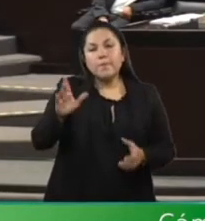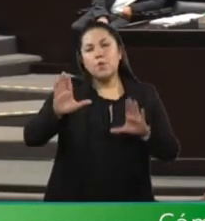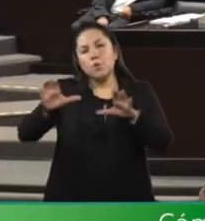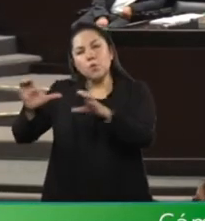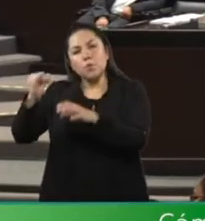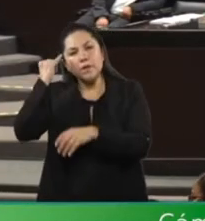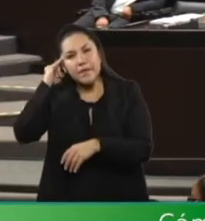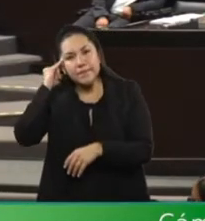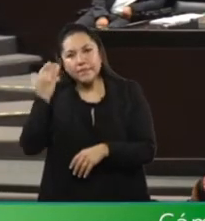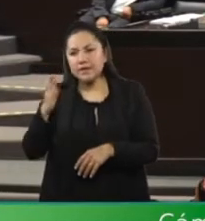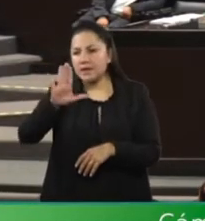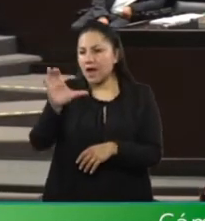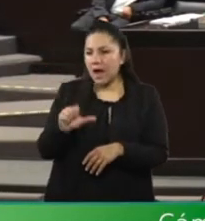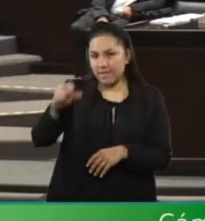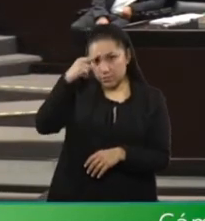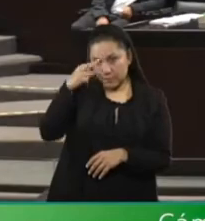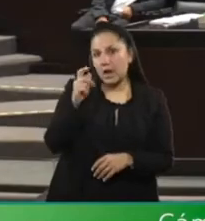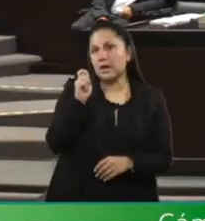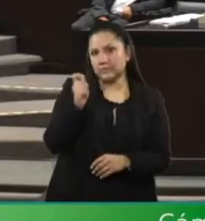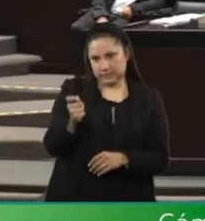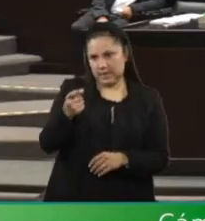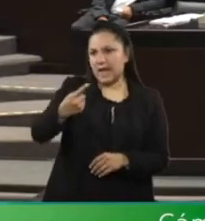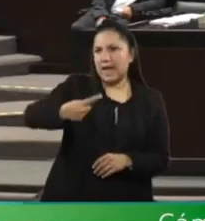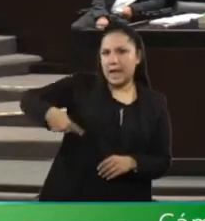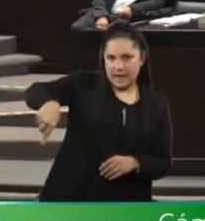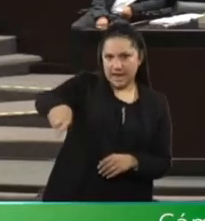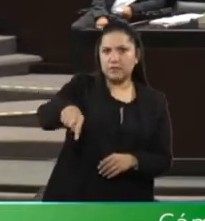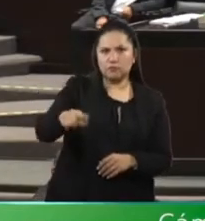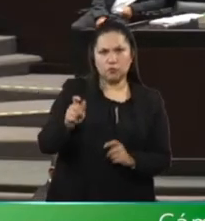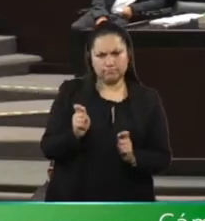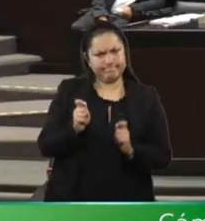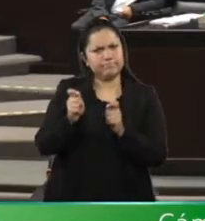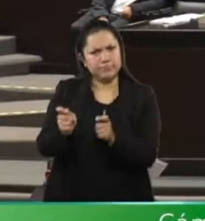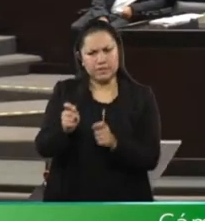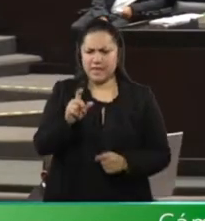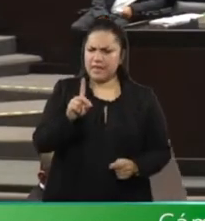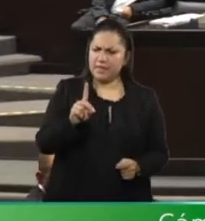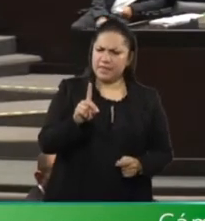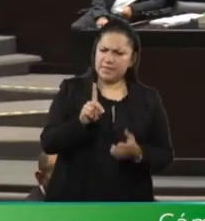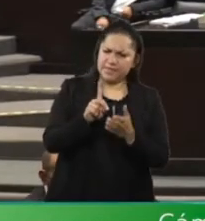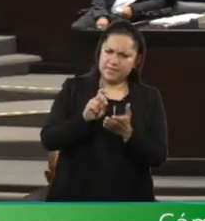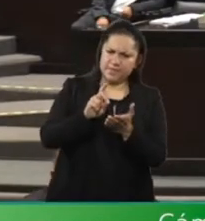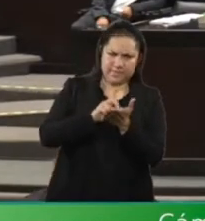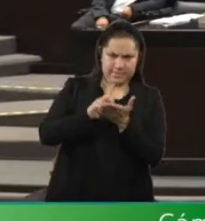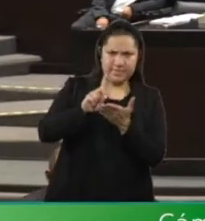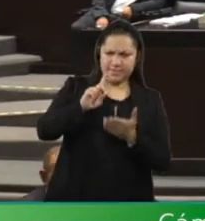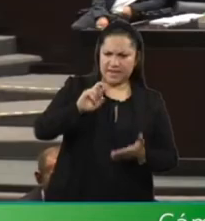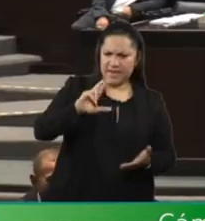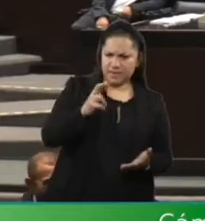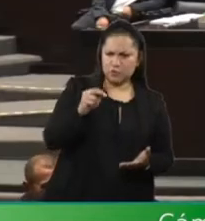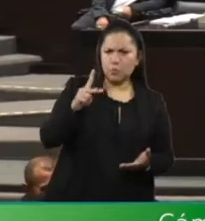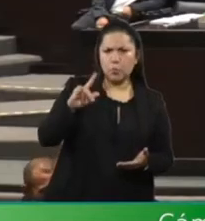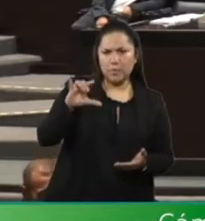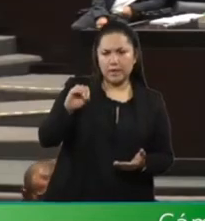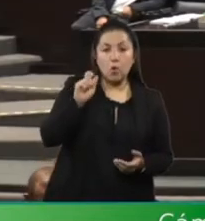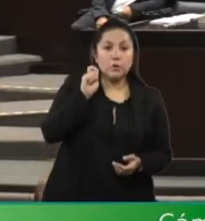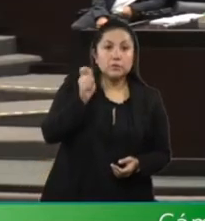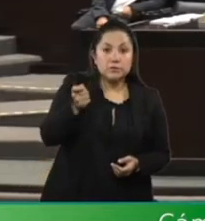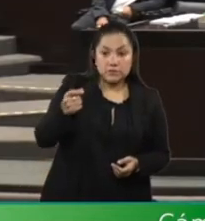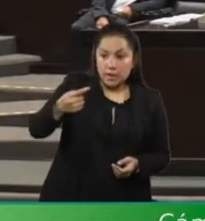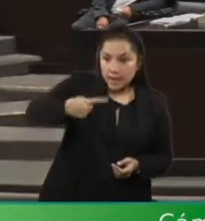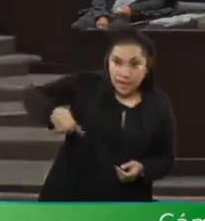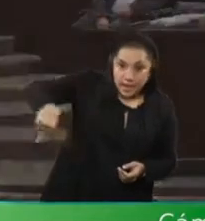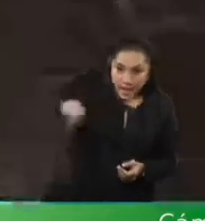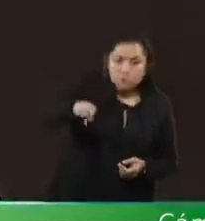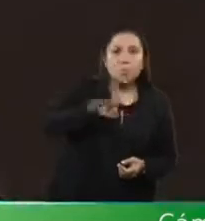derecho público, es decir, dotarles de una personalidad jurídica amplia que les permita ejercer